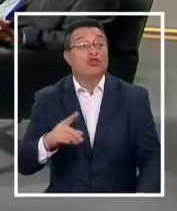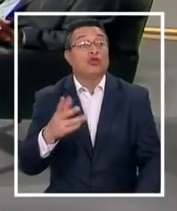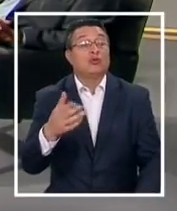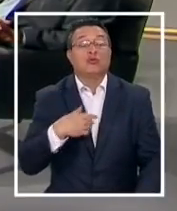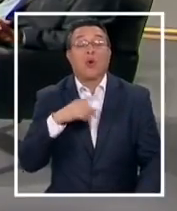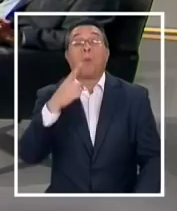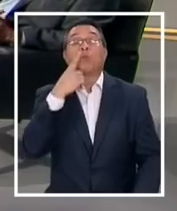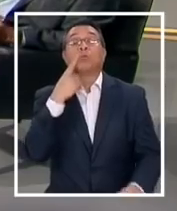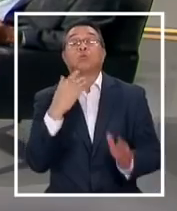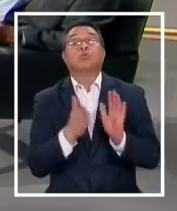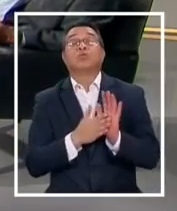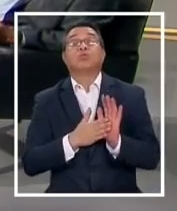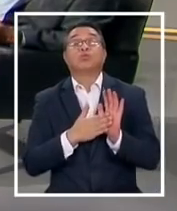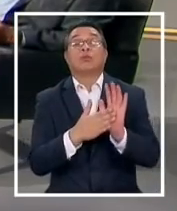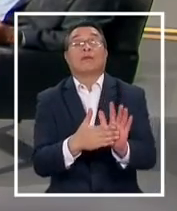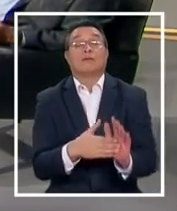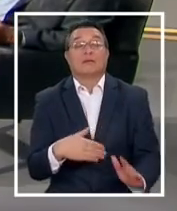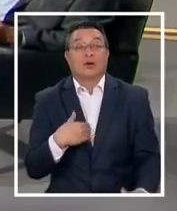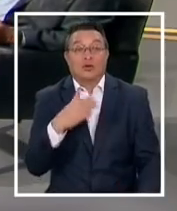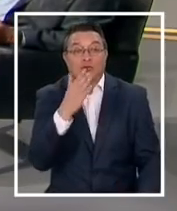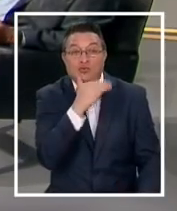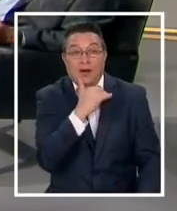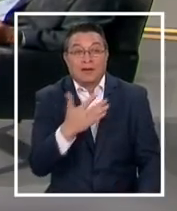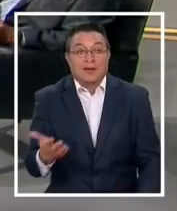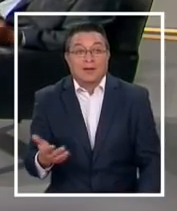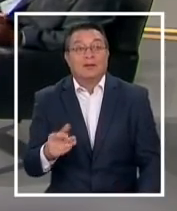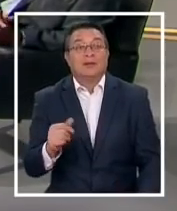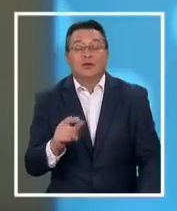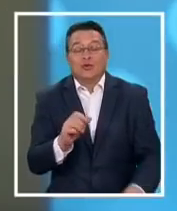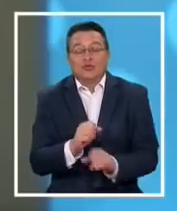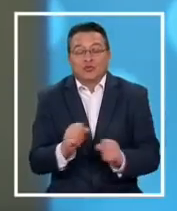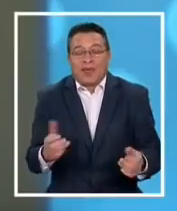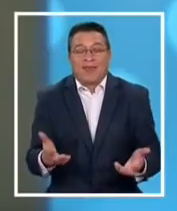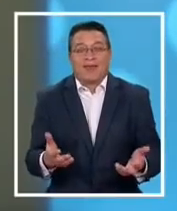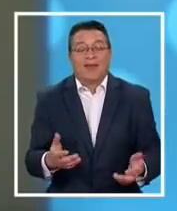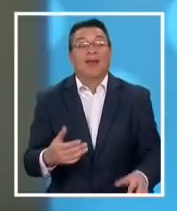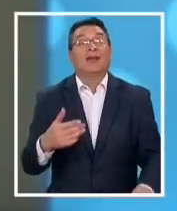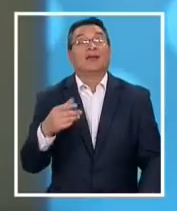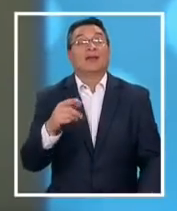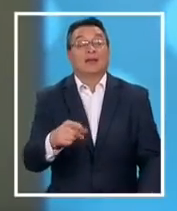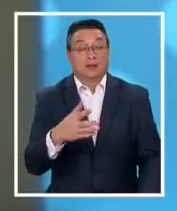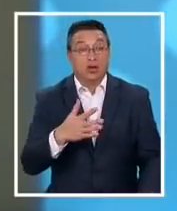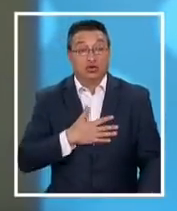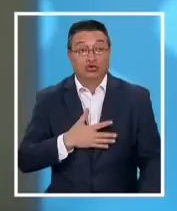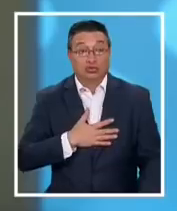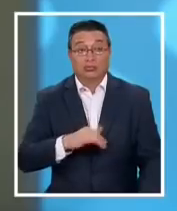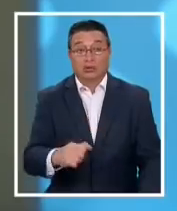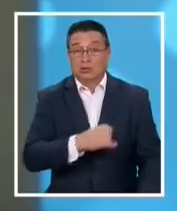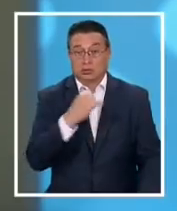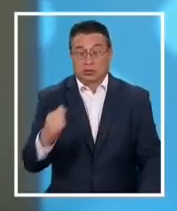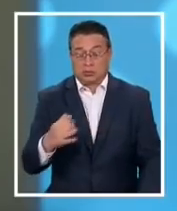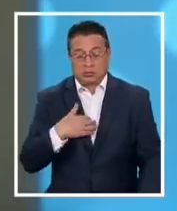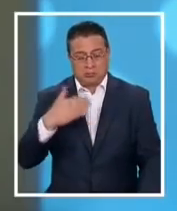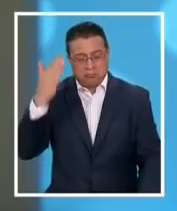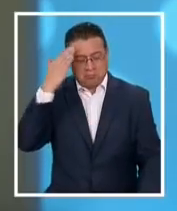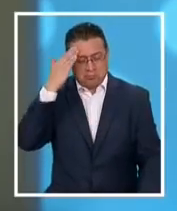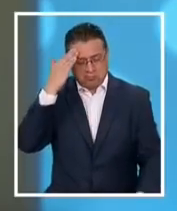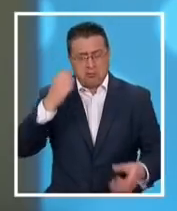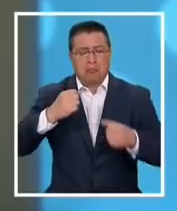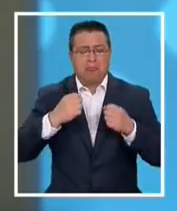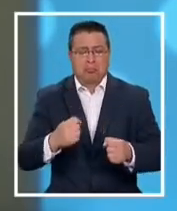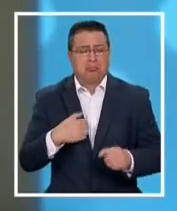no puedo comprobar. No tiene el contrafactual. No tengo cómo comprobarlo. Ahora, yo he actuado siempre de acuerdo a mis convicciones